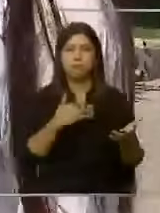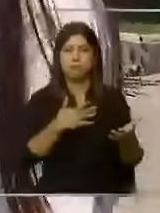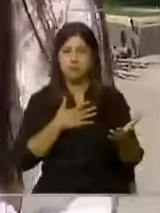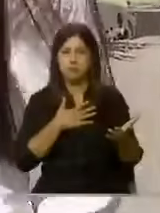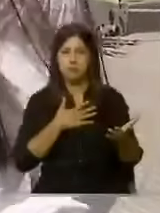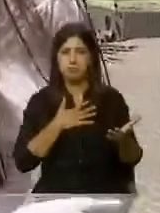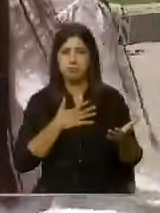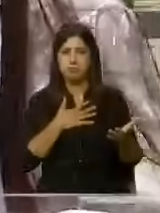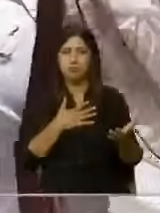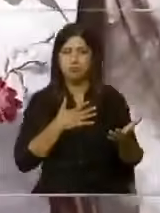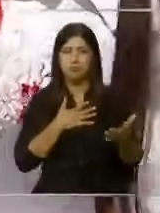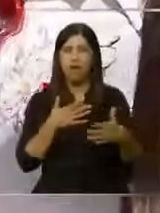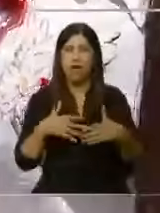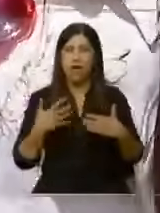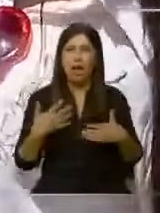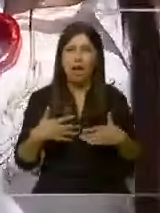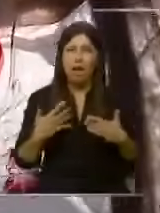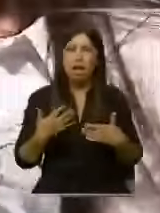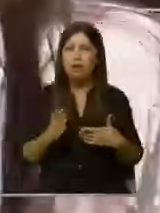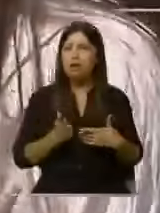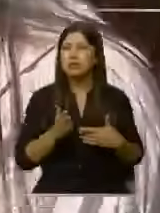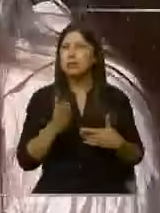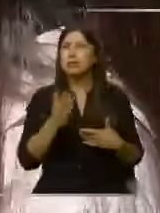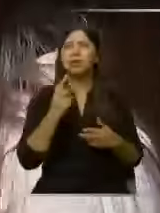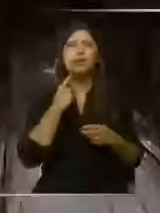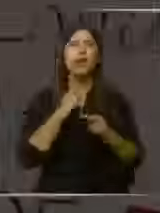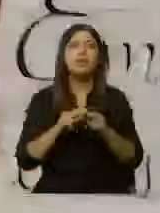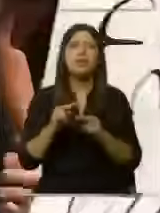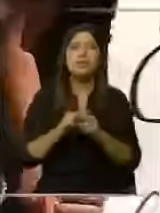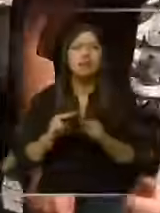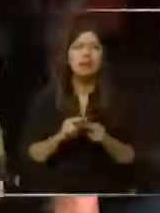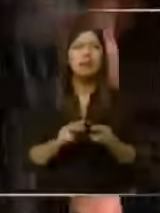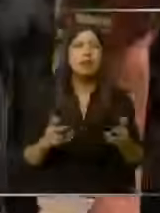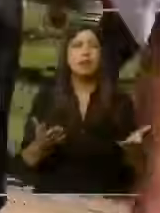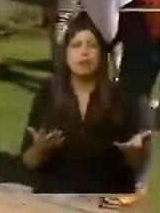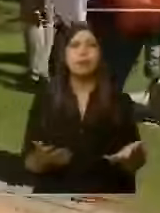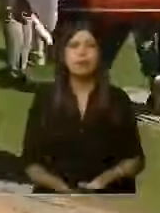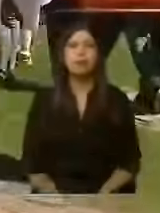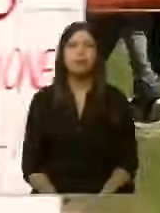seguir? ¿De para dónde vamos? ¿Qué hacemos?